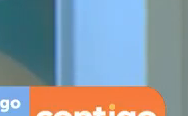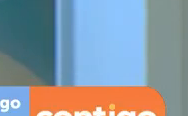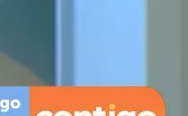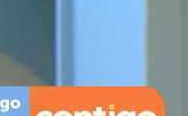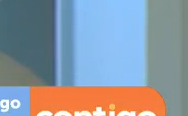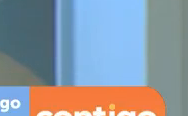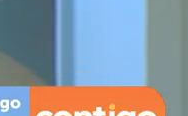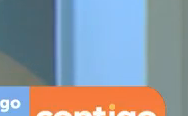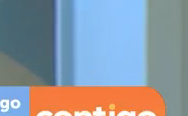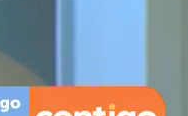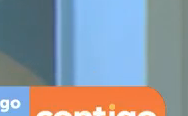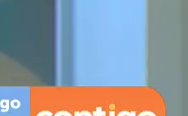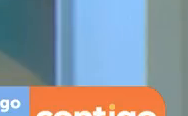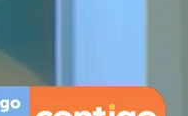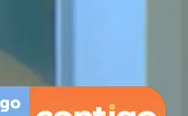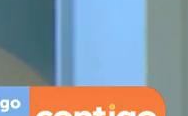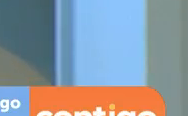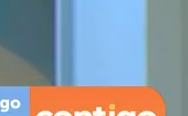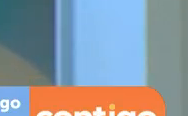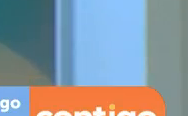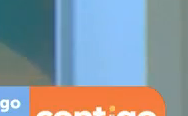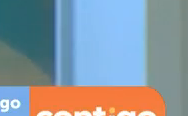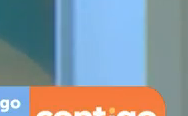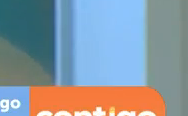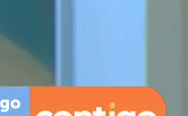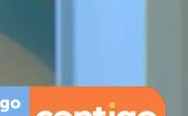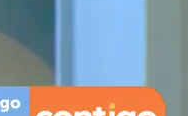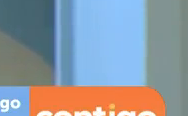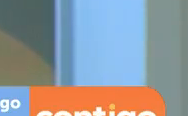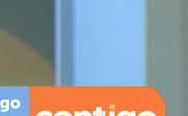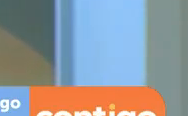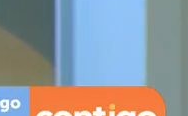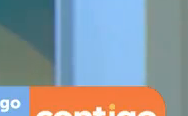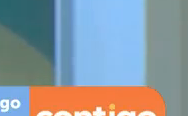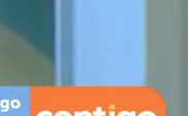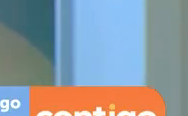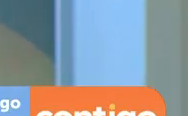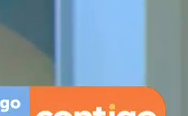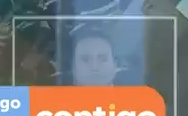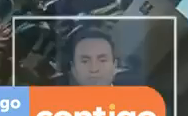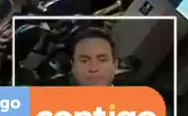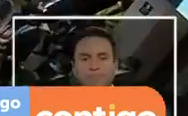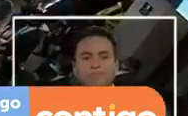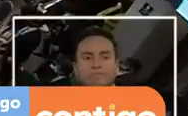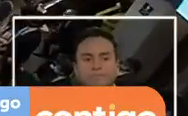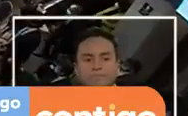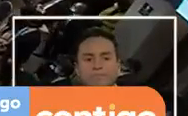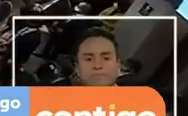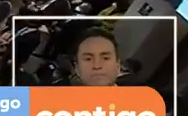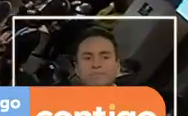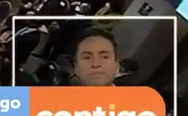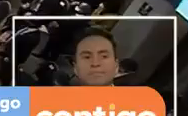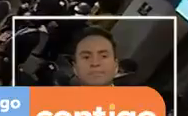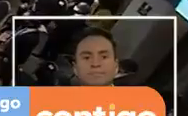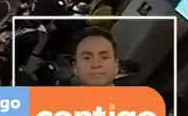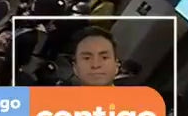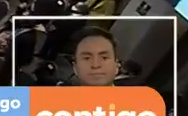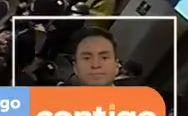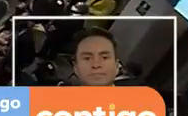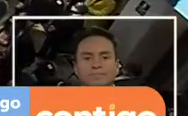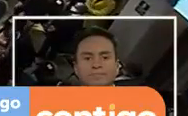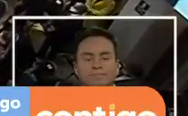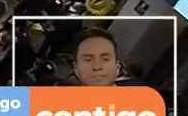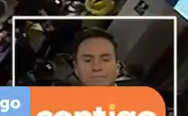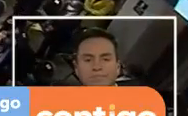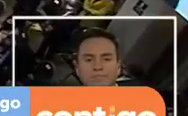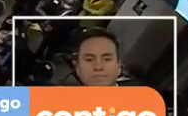gobierno. Y haciendo un esfuerzo de síntesis a ambos, ya que el discurso fueron más de 2 horas. Lo mejor y lo peor. Pero una